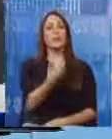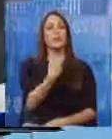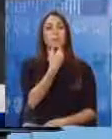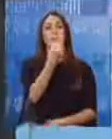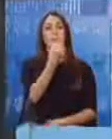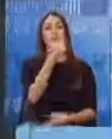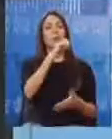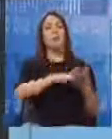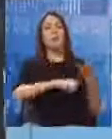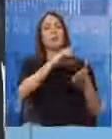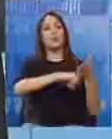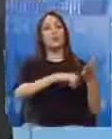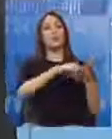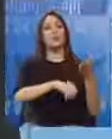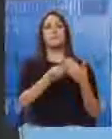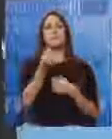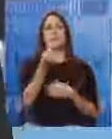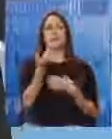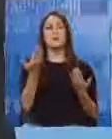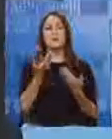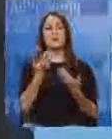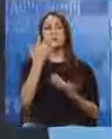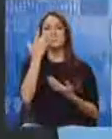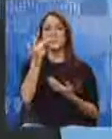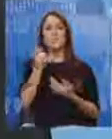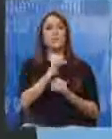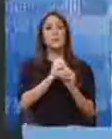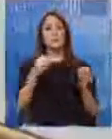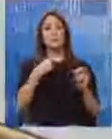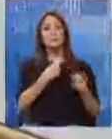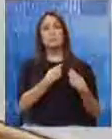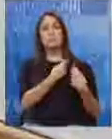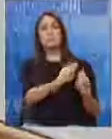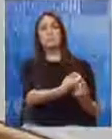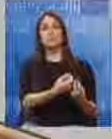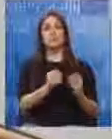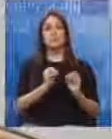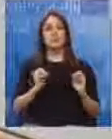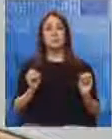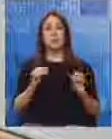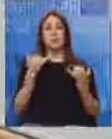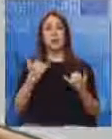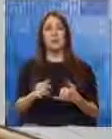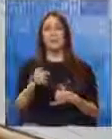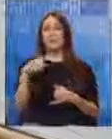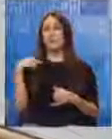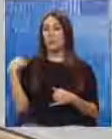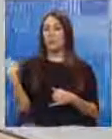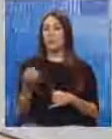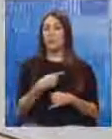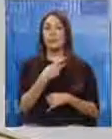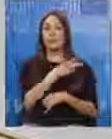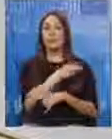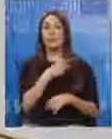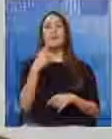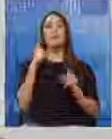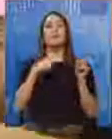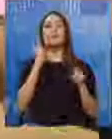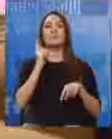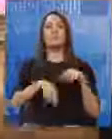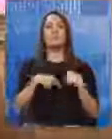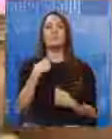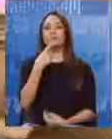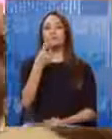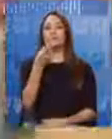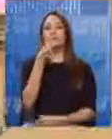de esos recursos descontados sin su autorización. Según la red de maestros, en el país pocos se atreven a denunciar públicamente